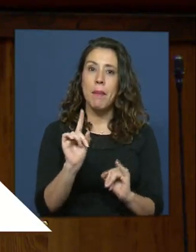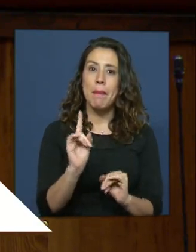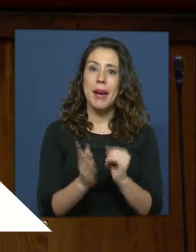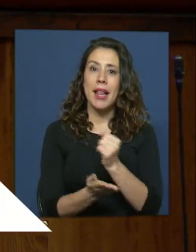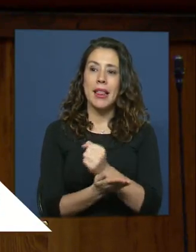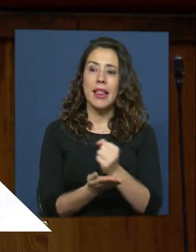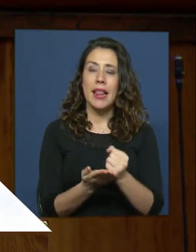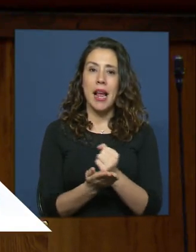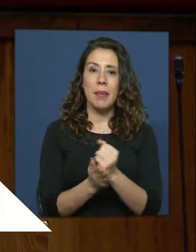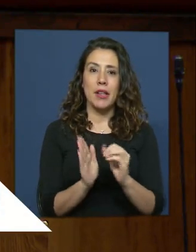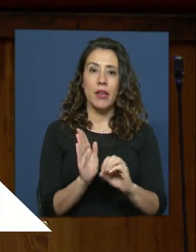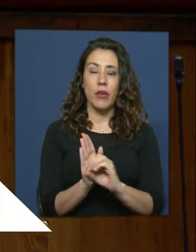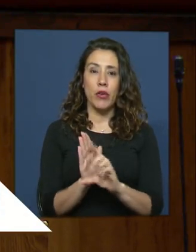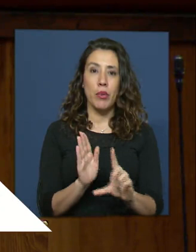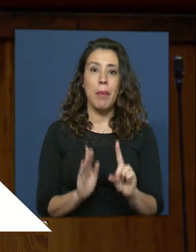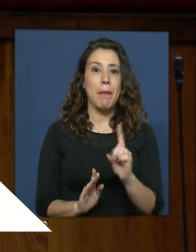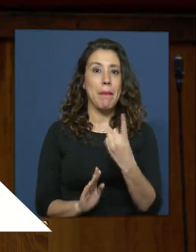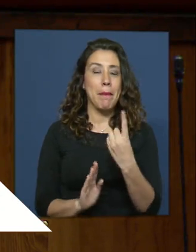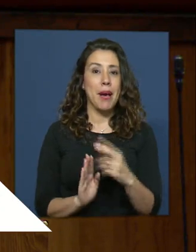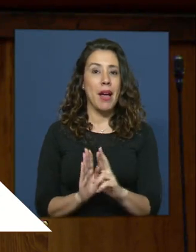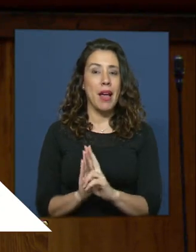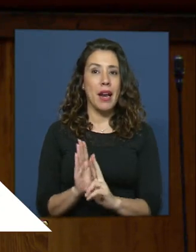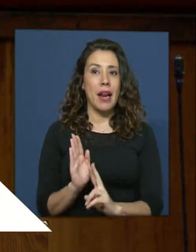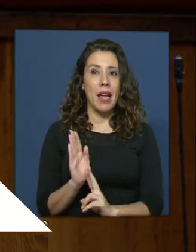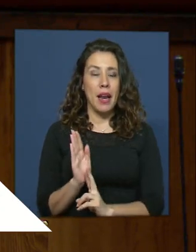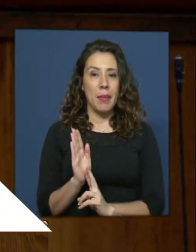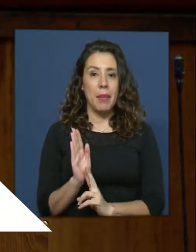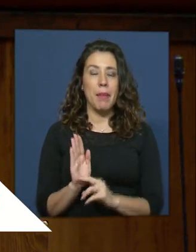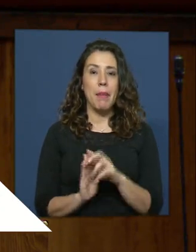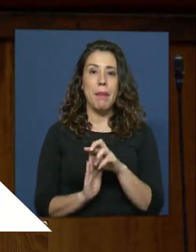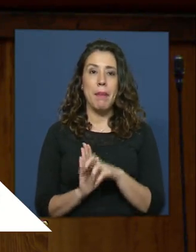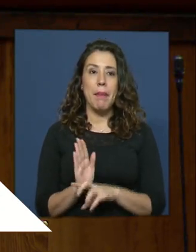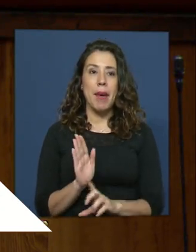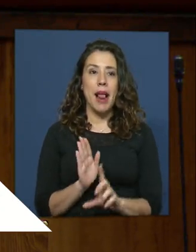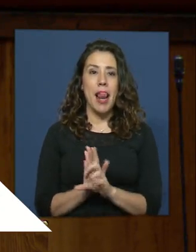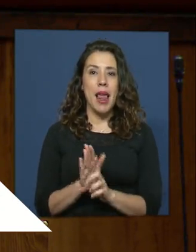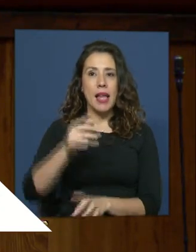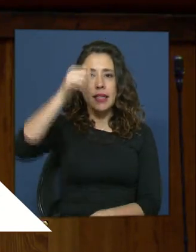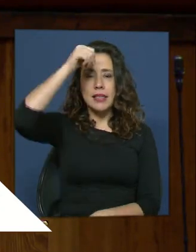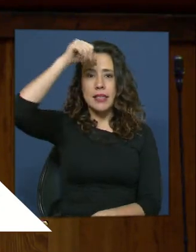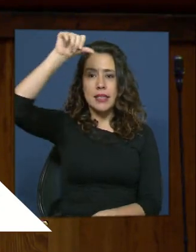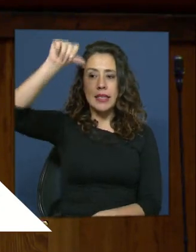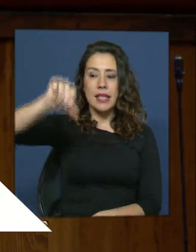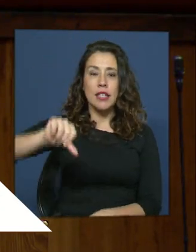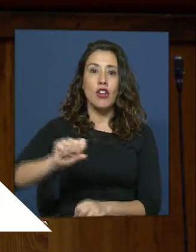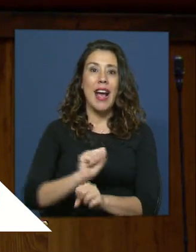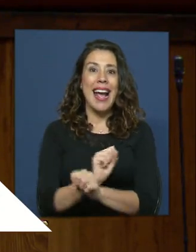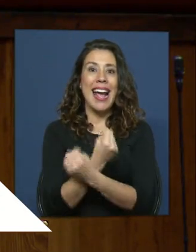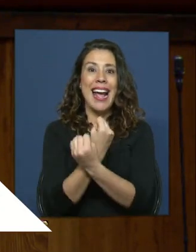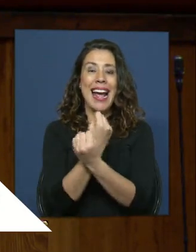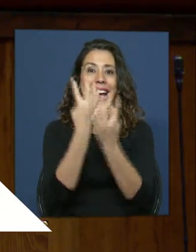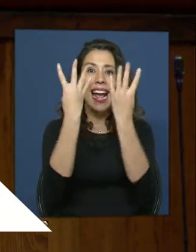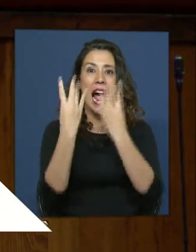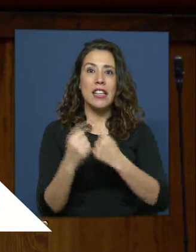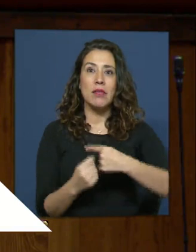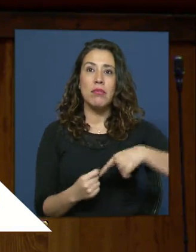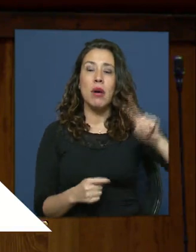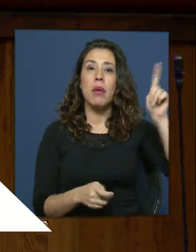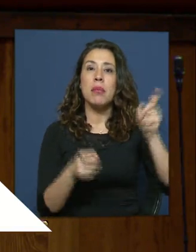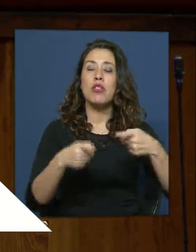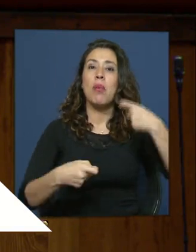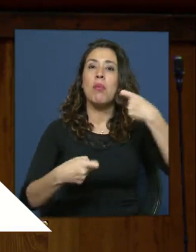trámite constitucional y primero reglamentario, el proyecto de ley que sanciona con cárcel a quienes